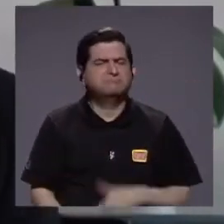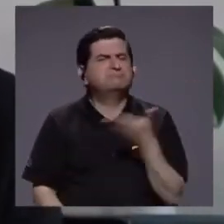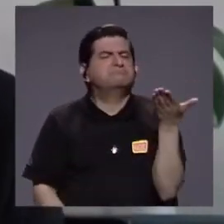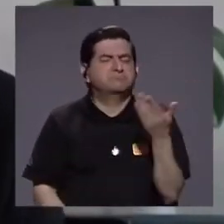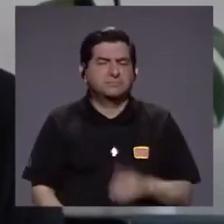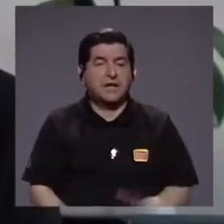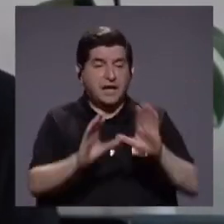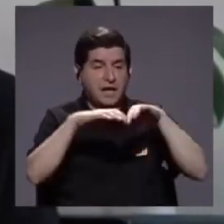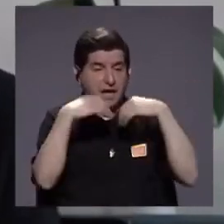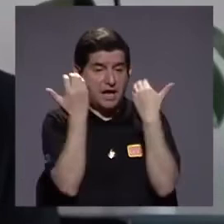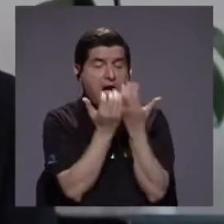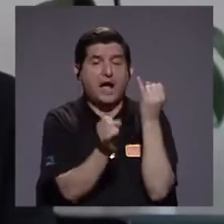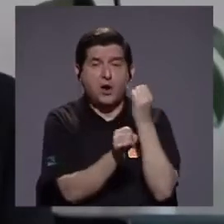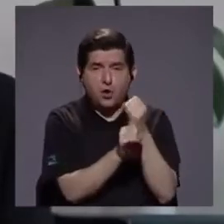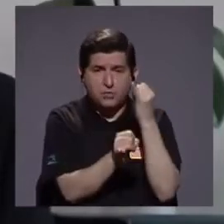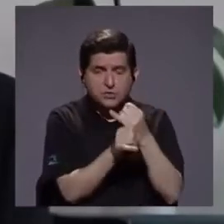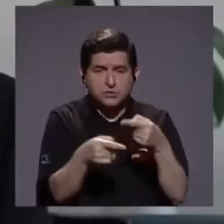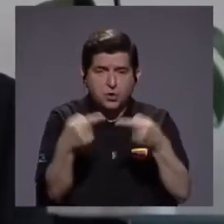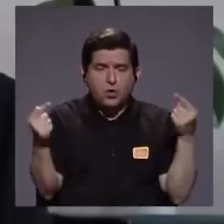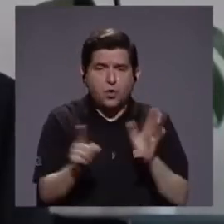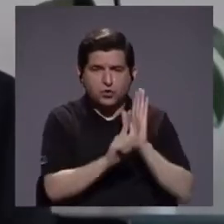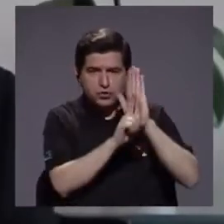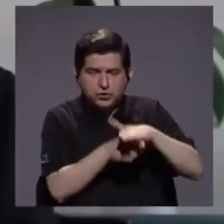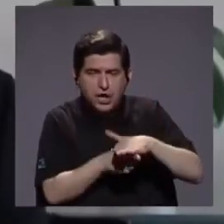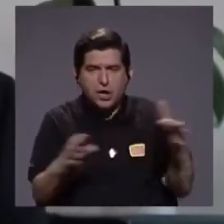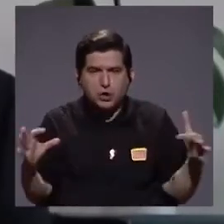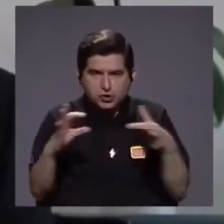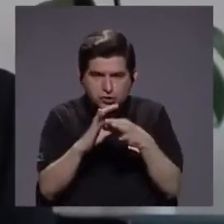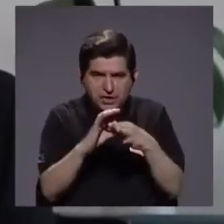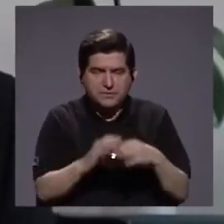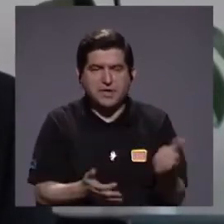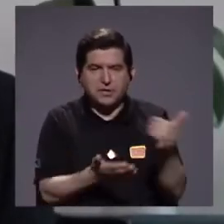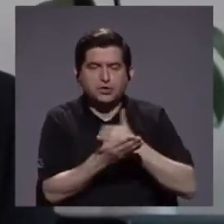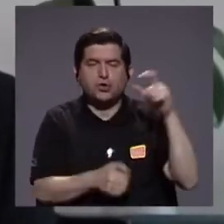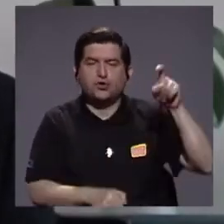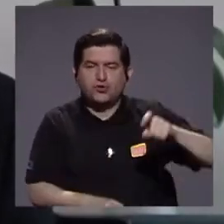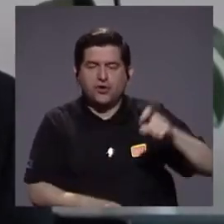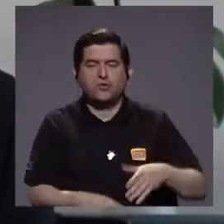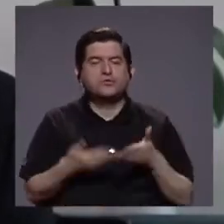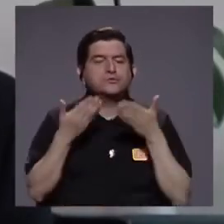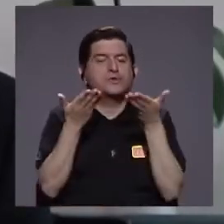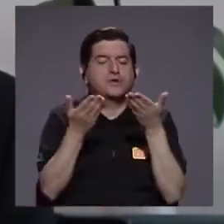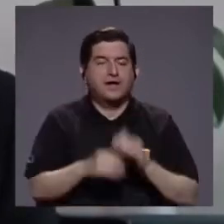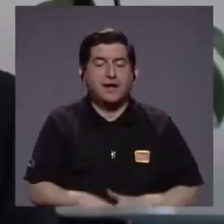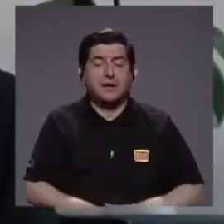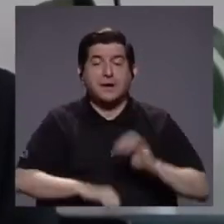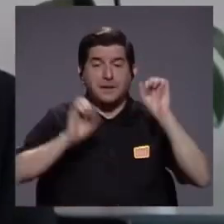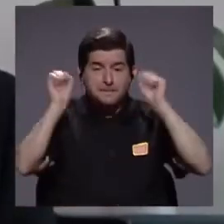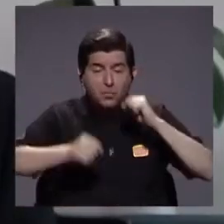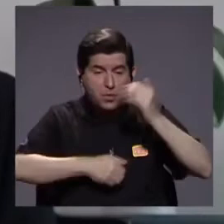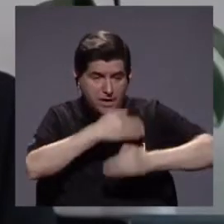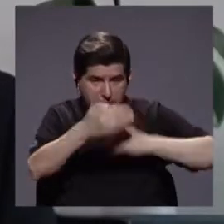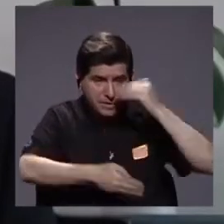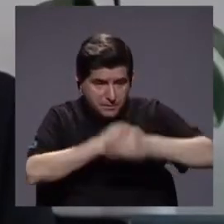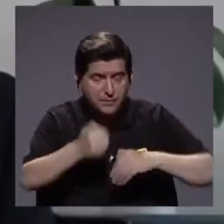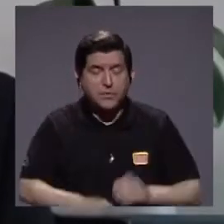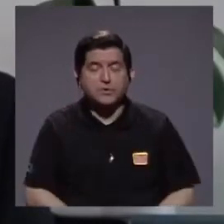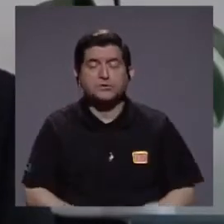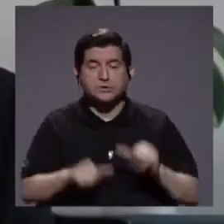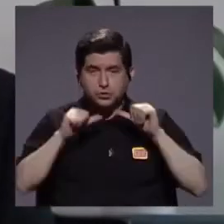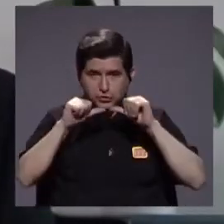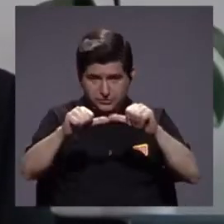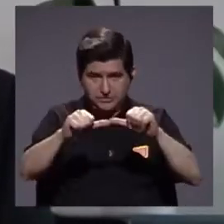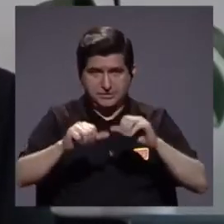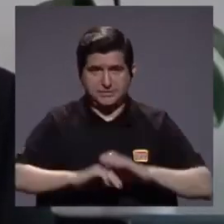a la Comisión Institucional contra el Hostigamiento Sexual de los recursos necesarios para que se pueda proceder con esos debidos